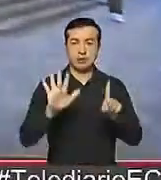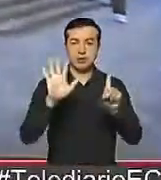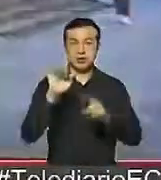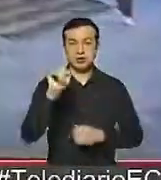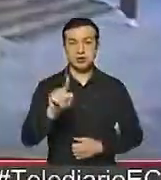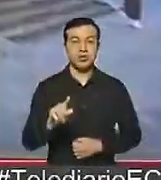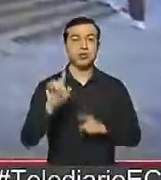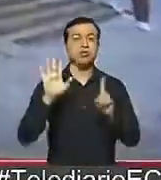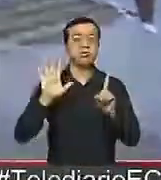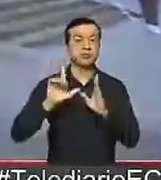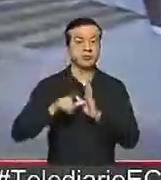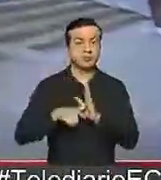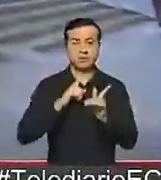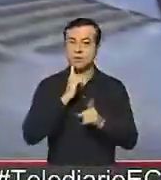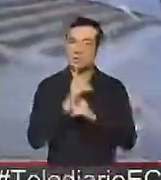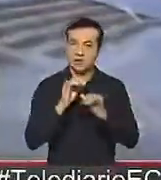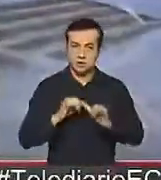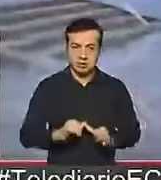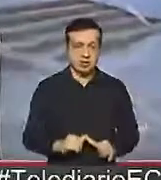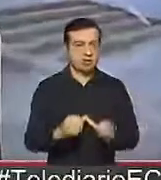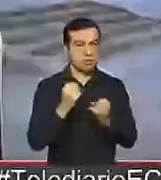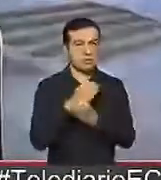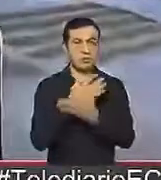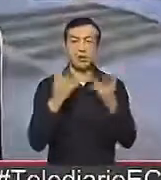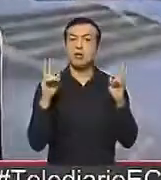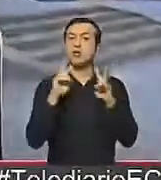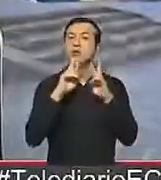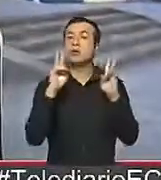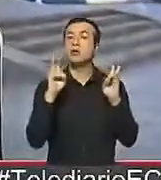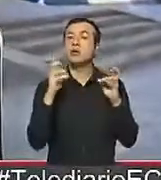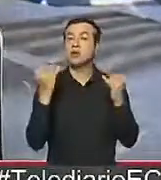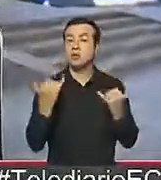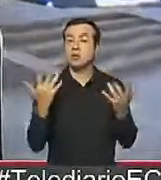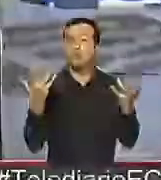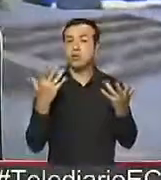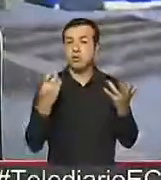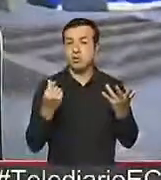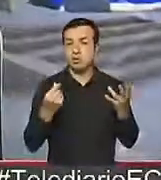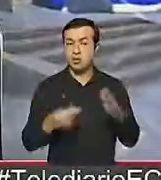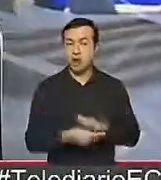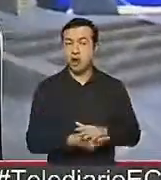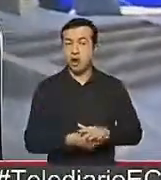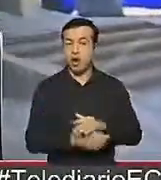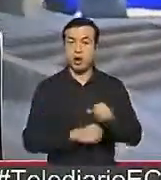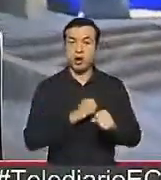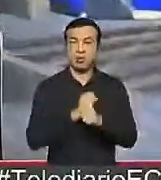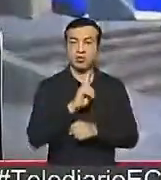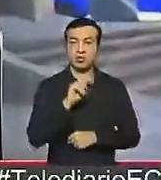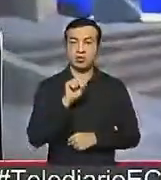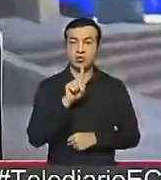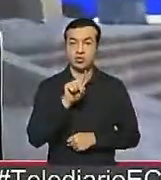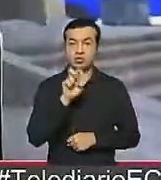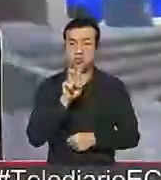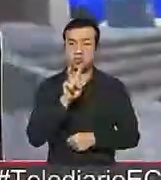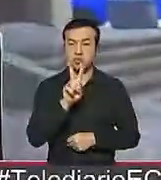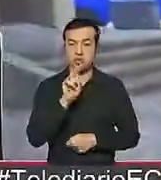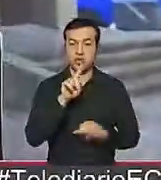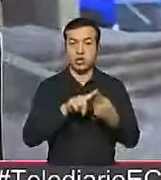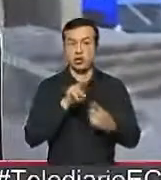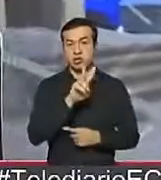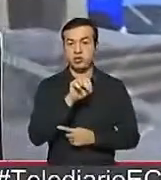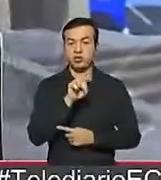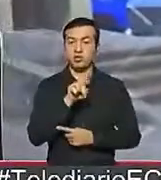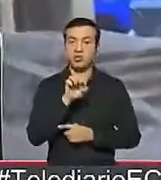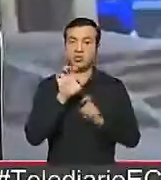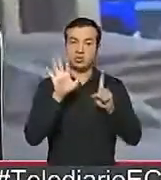6:07, continúa la recepción de las versiones en el caso ahora denominado Sobornos 2012-2016, en el que son